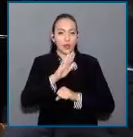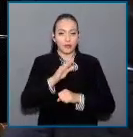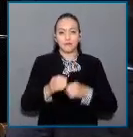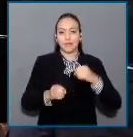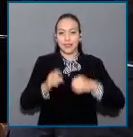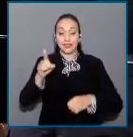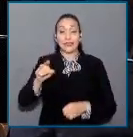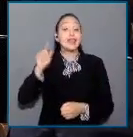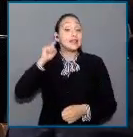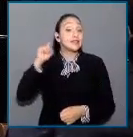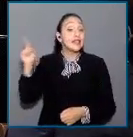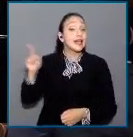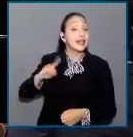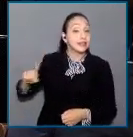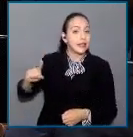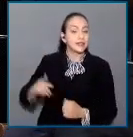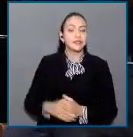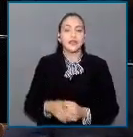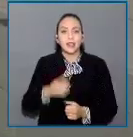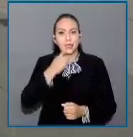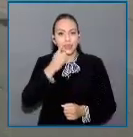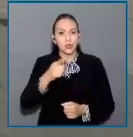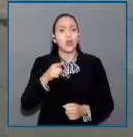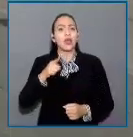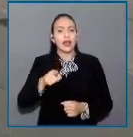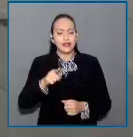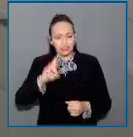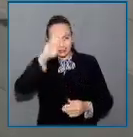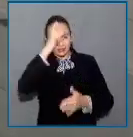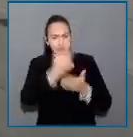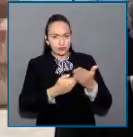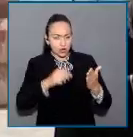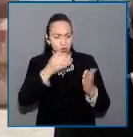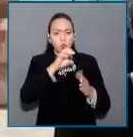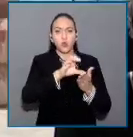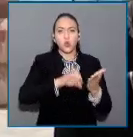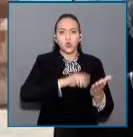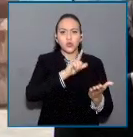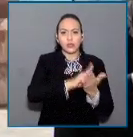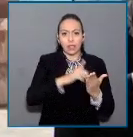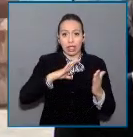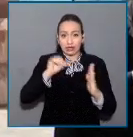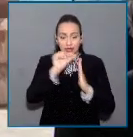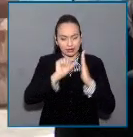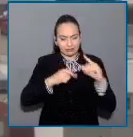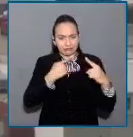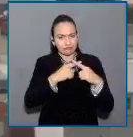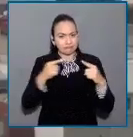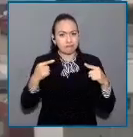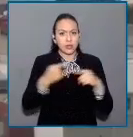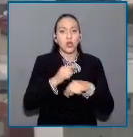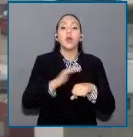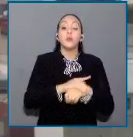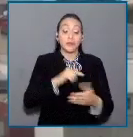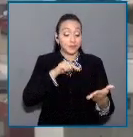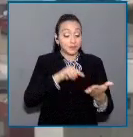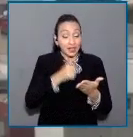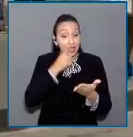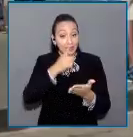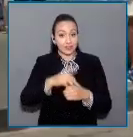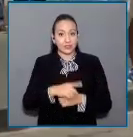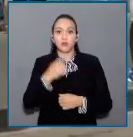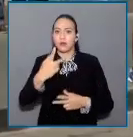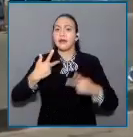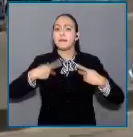Zacatecas viola diversos artículos de la Constitución porque es contrario al derecho de ser juzgado por tribunales